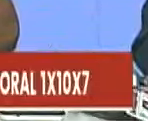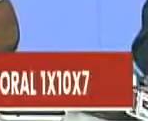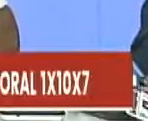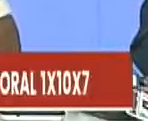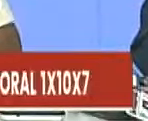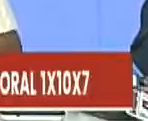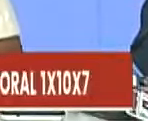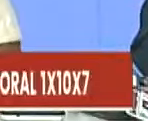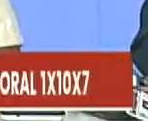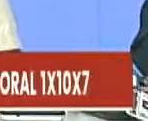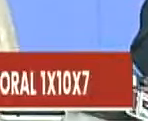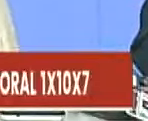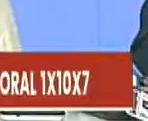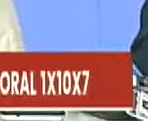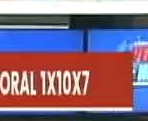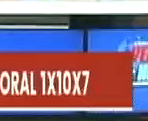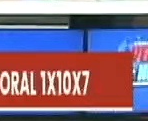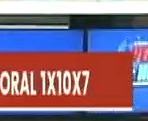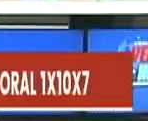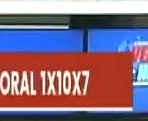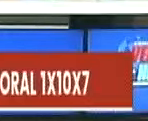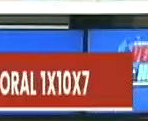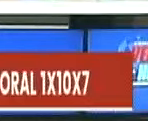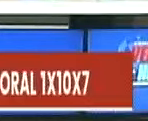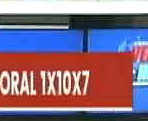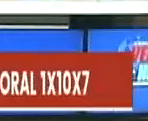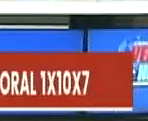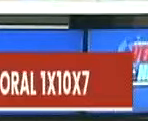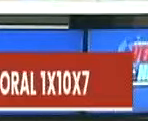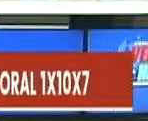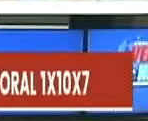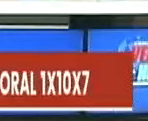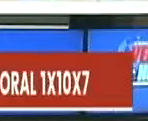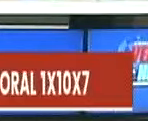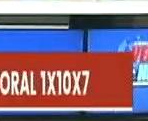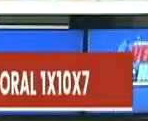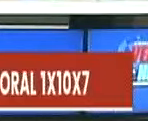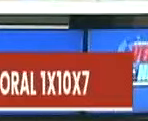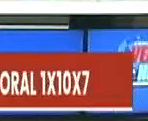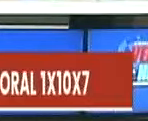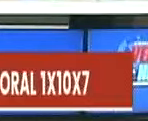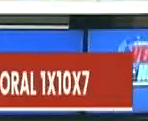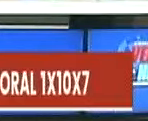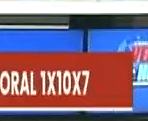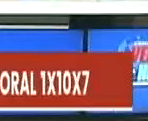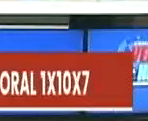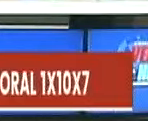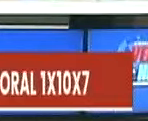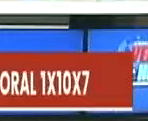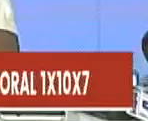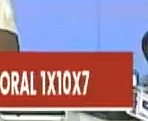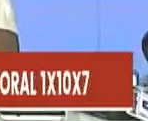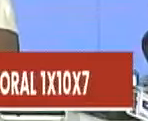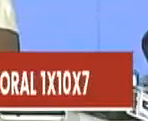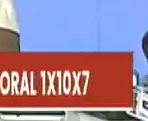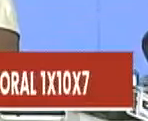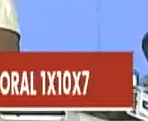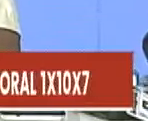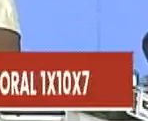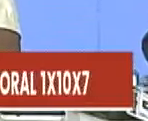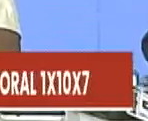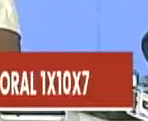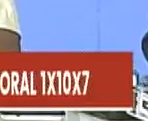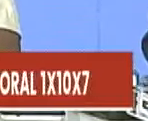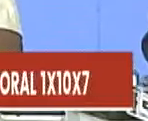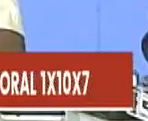además los responsables de las distintas fuerzas. Ya los vamos a saludar. El presidente ha dicho una amplia,